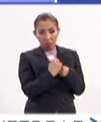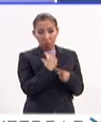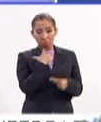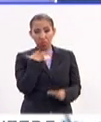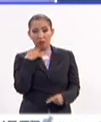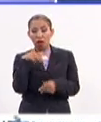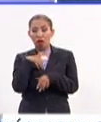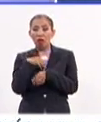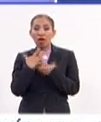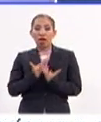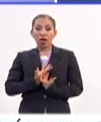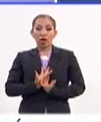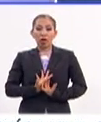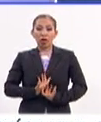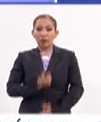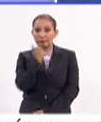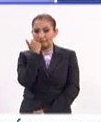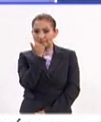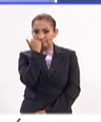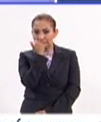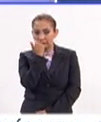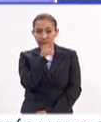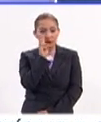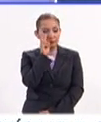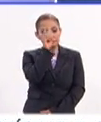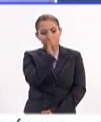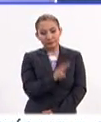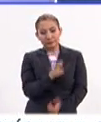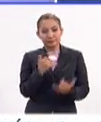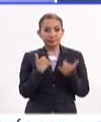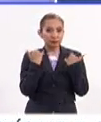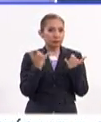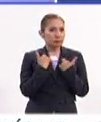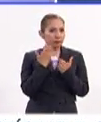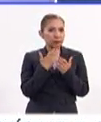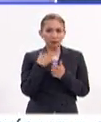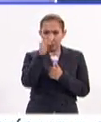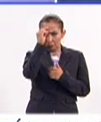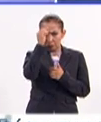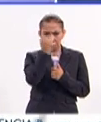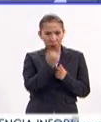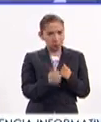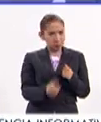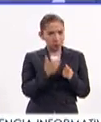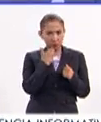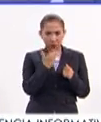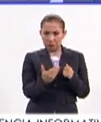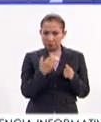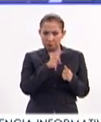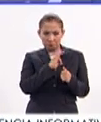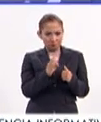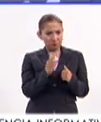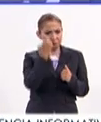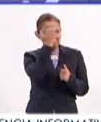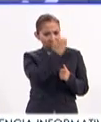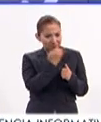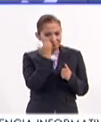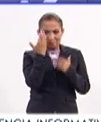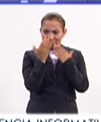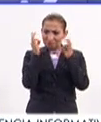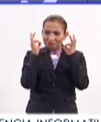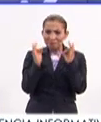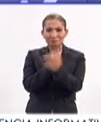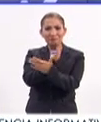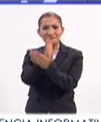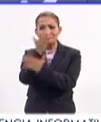este impacto en las calificaciones, porque estamos hablando de jóvenes pues con todas las capacidades, por supuesto, intelectuales para poder desarrollar una